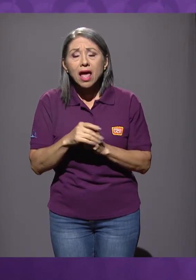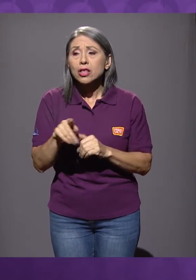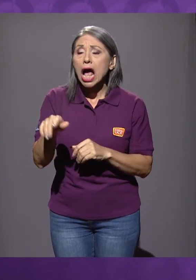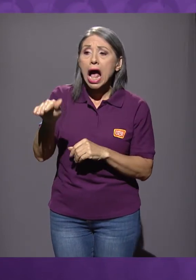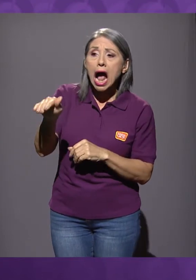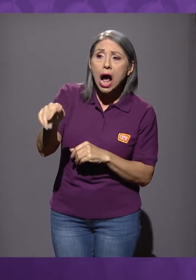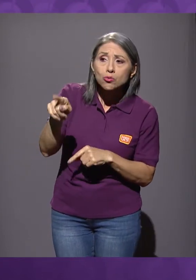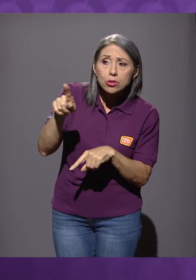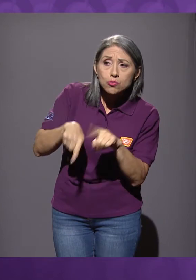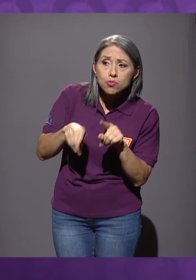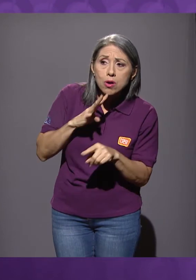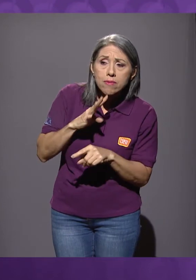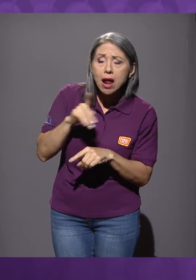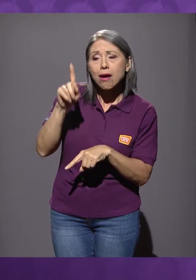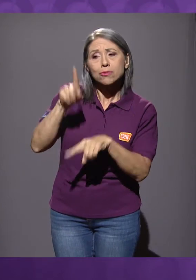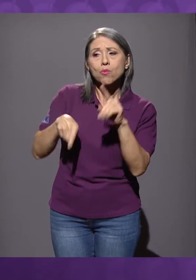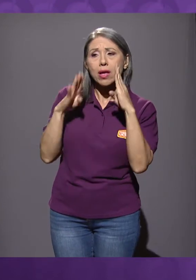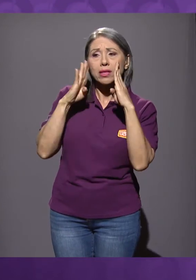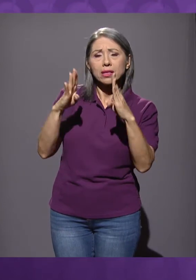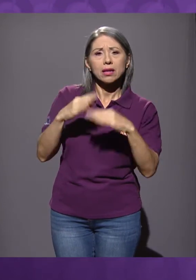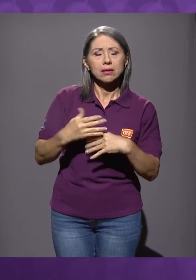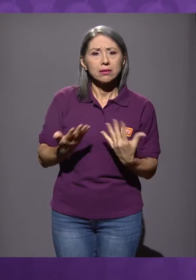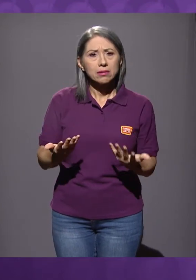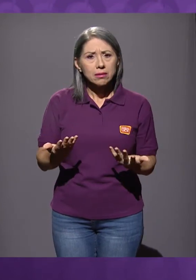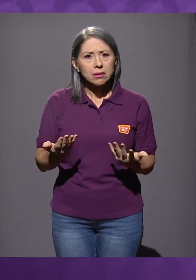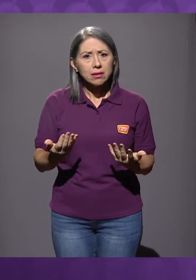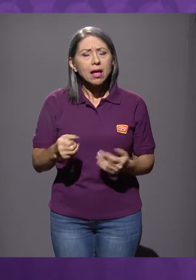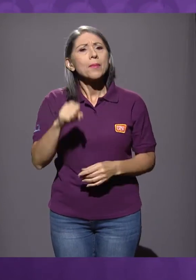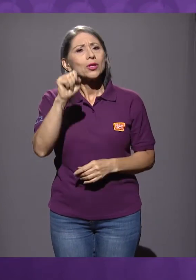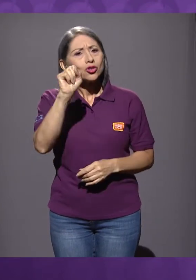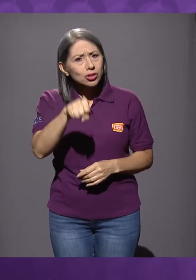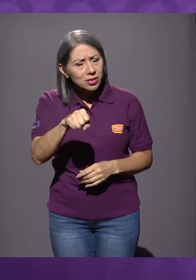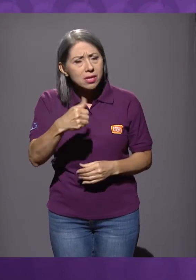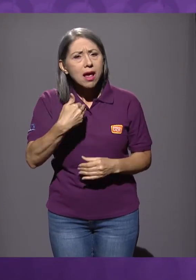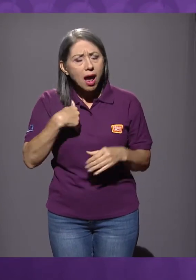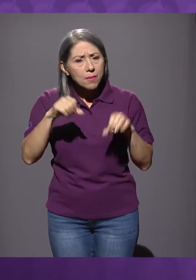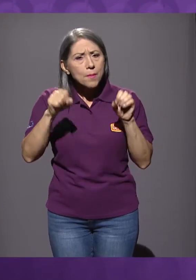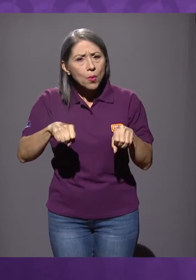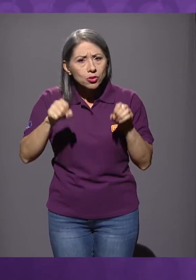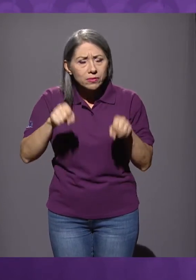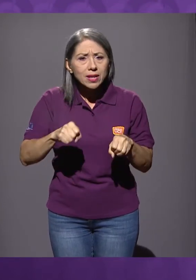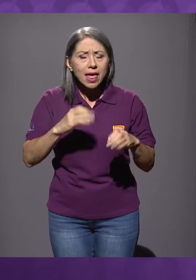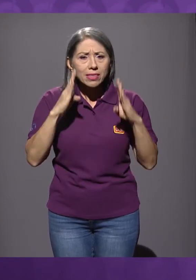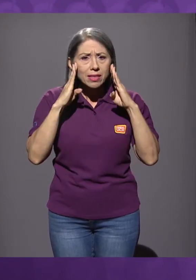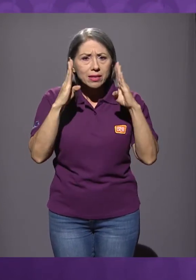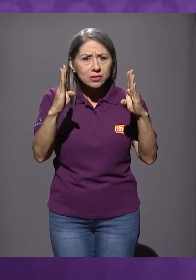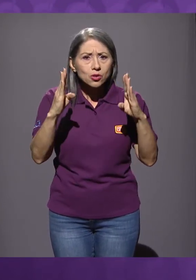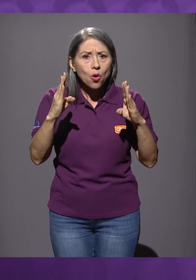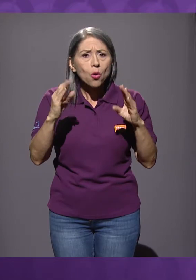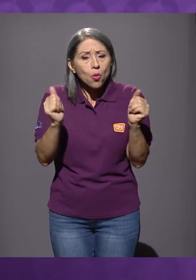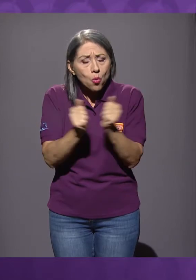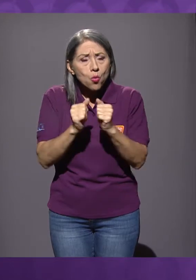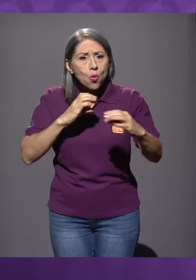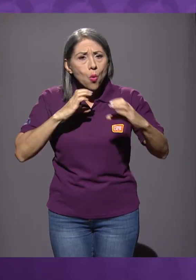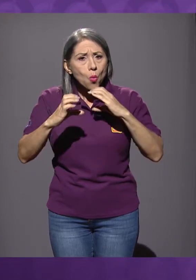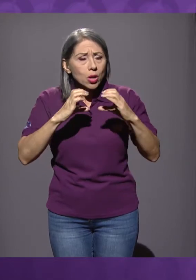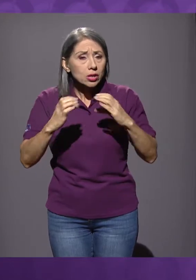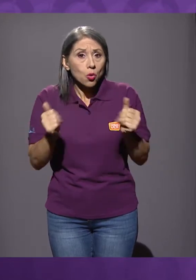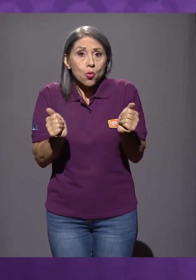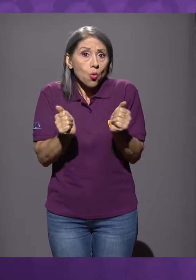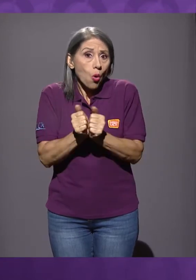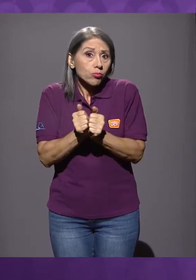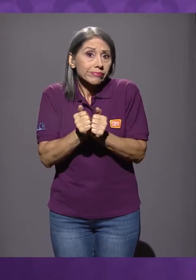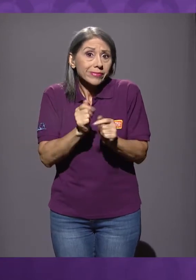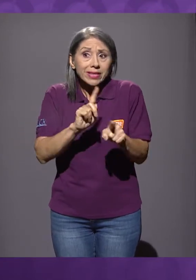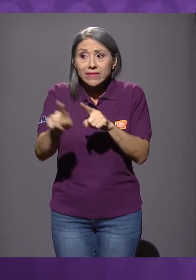verbalización no les pueden atender. Y sí hay posibilidad de atención, porque sí hay posibilidad de comunicación mediante